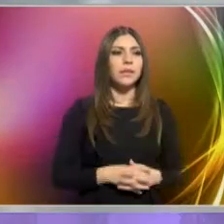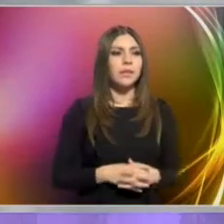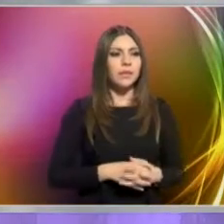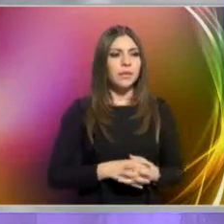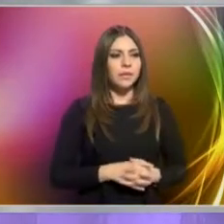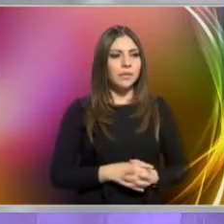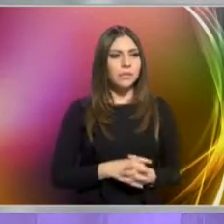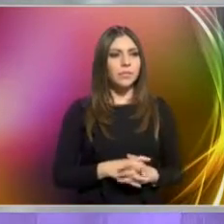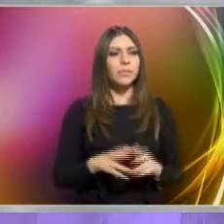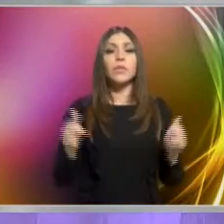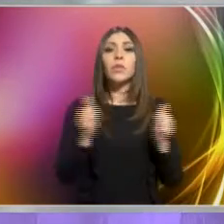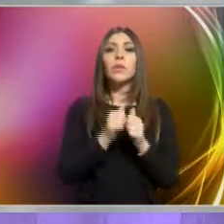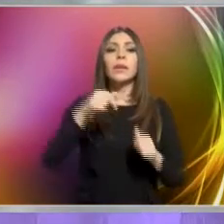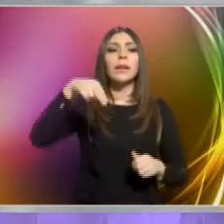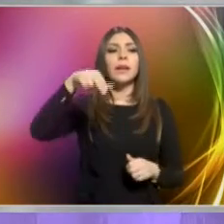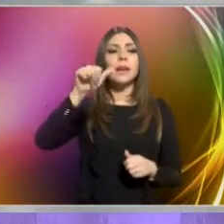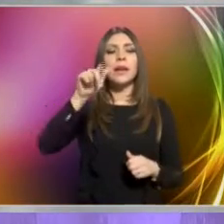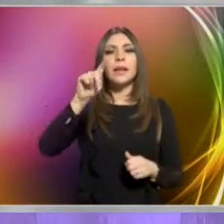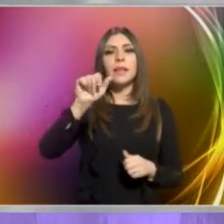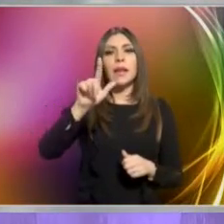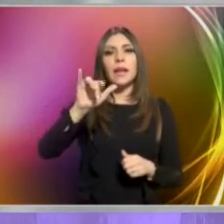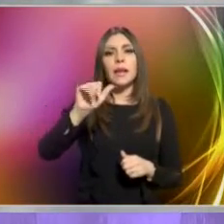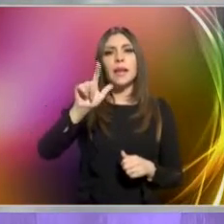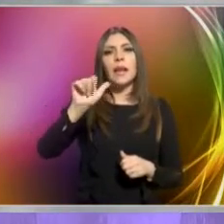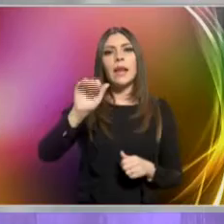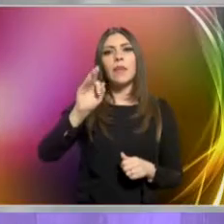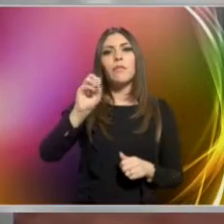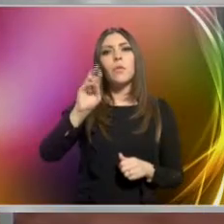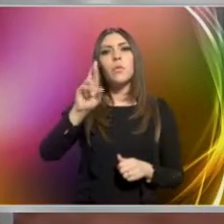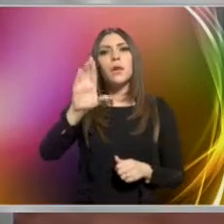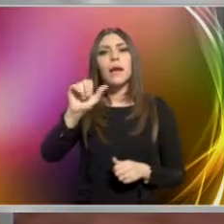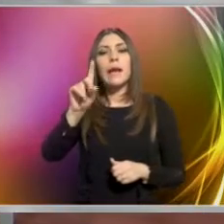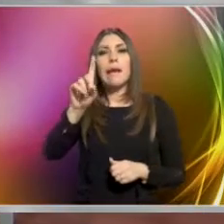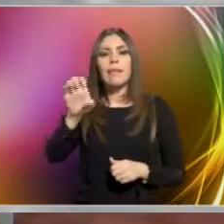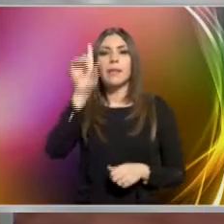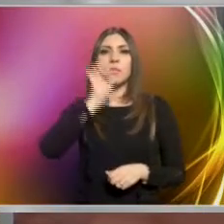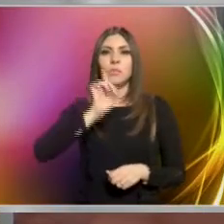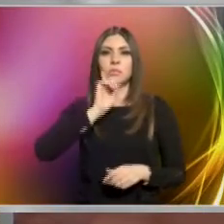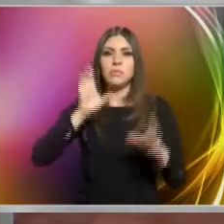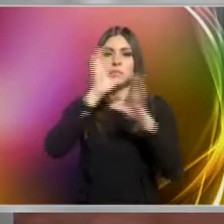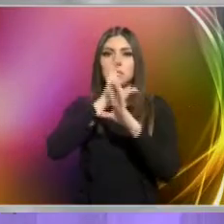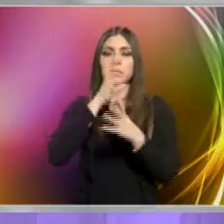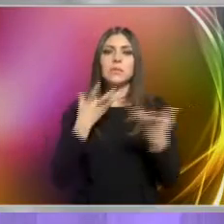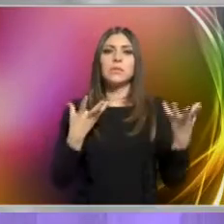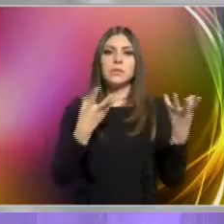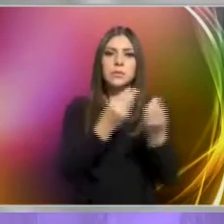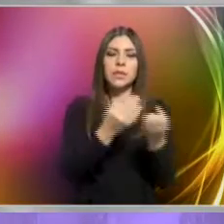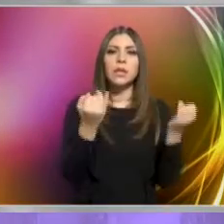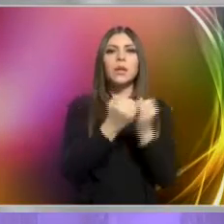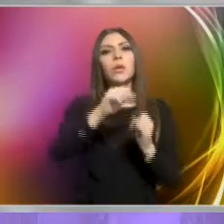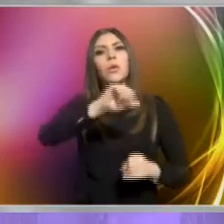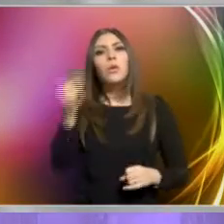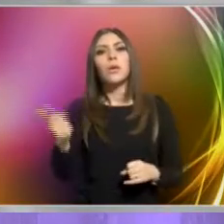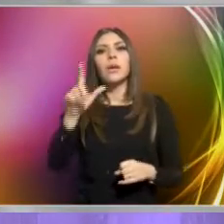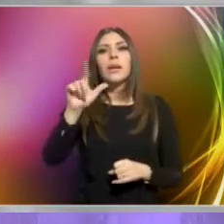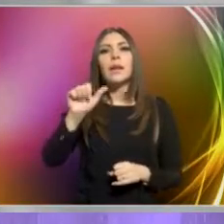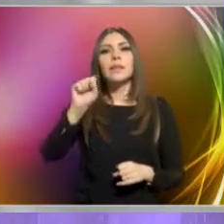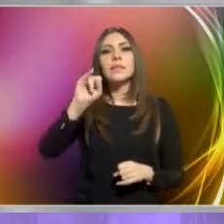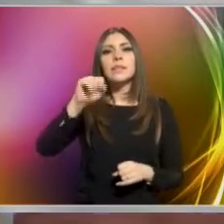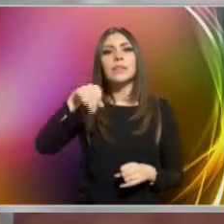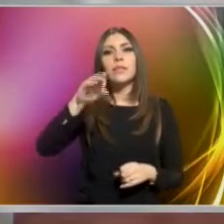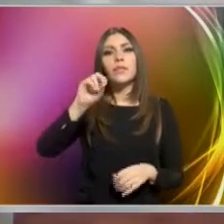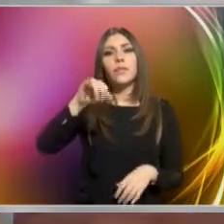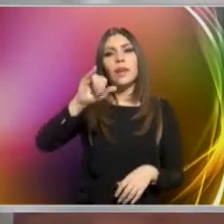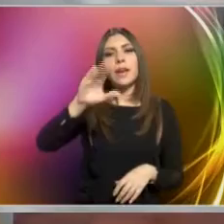con, déjame decirte, con Natalia Lafourcade en un tema, y participa Wow. también la Sinfónica de Praga en Wow. este disco,